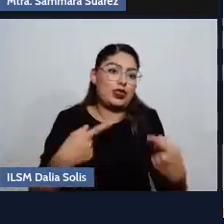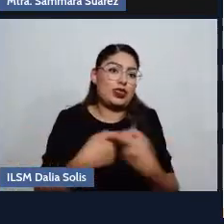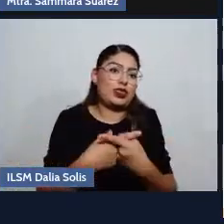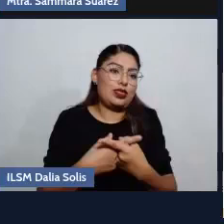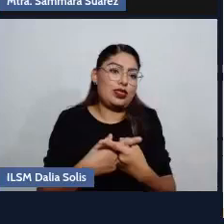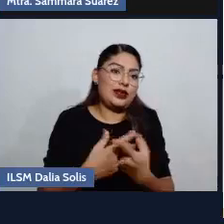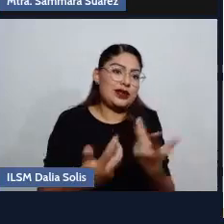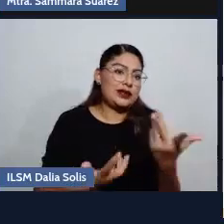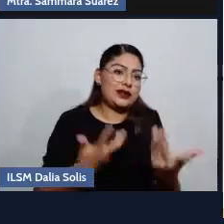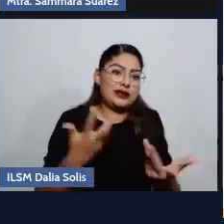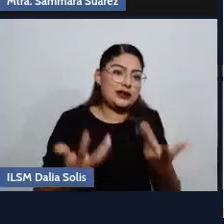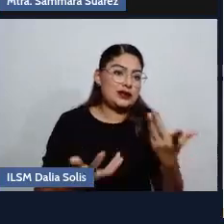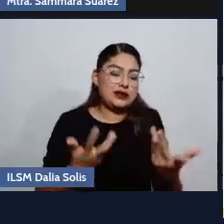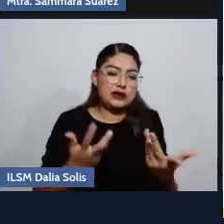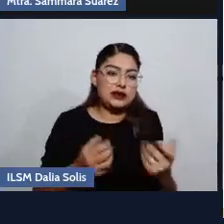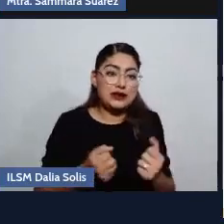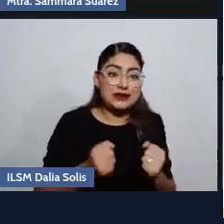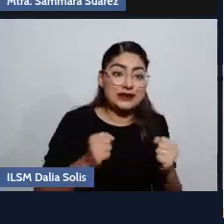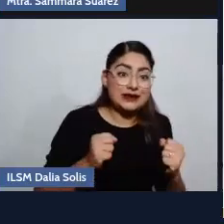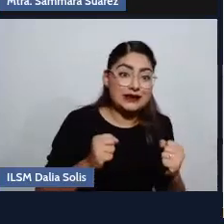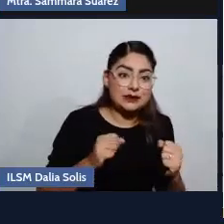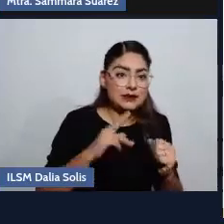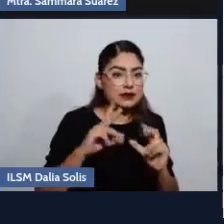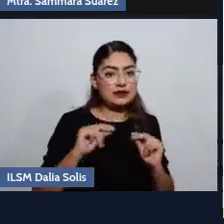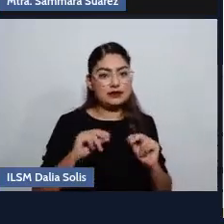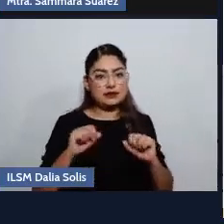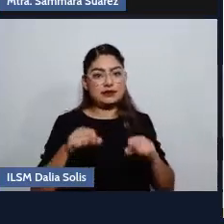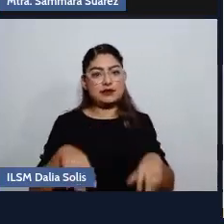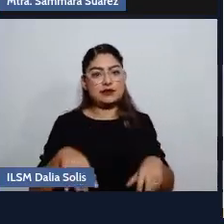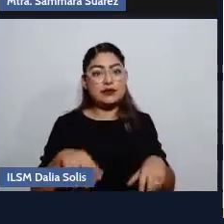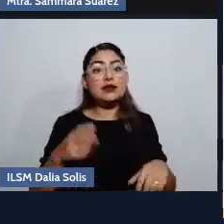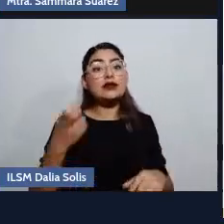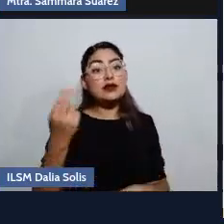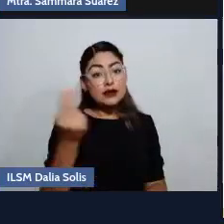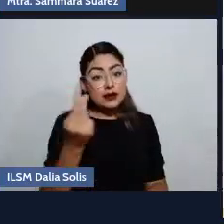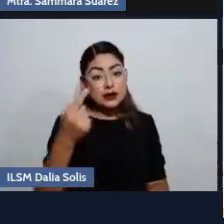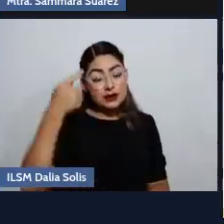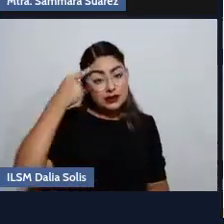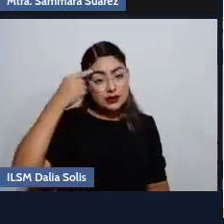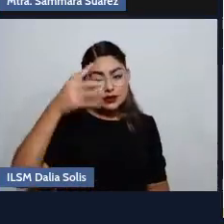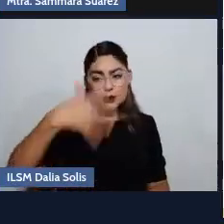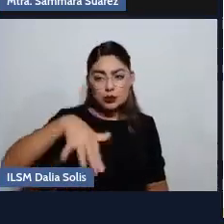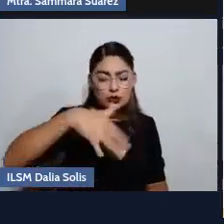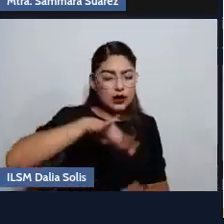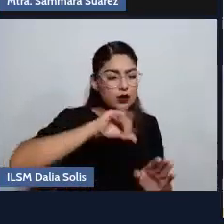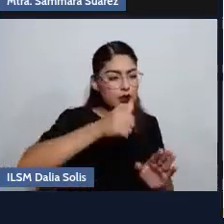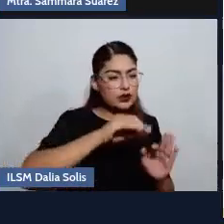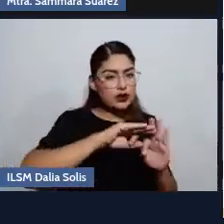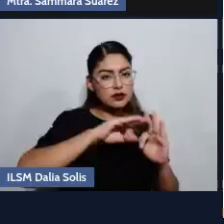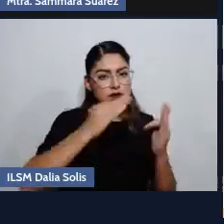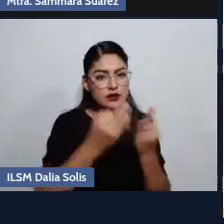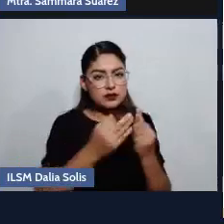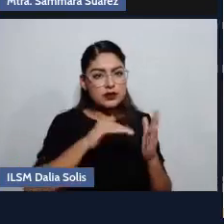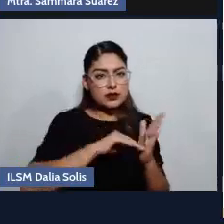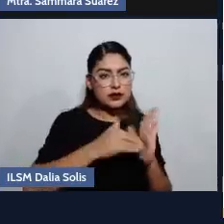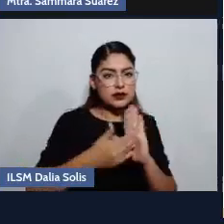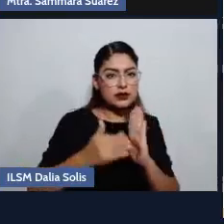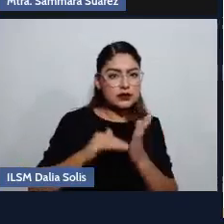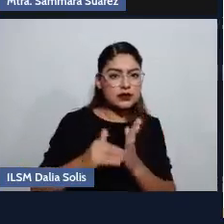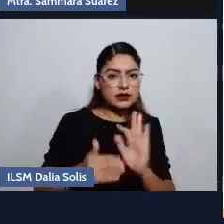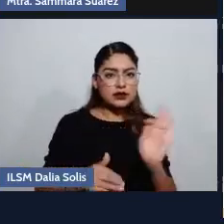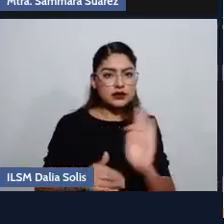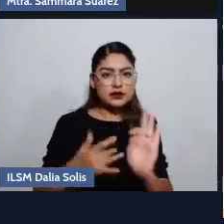¿qué hago, no? Entonces, buscar alternativas, tal vez, usted es la experta, de bueno, a lo mejor en